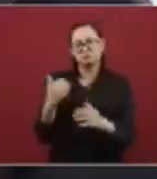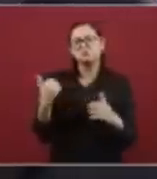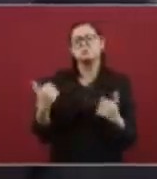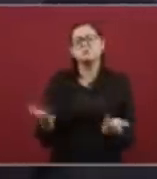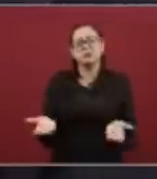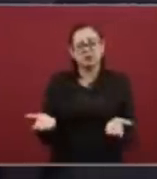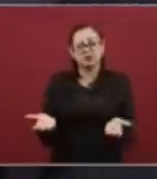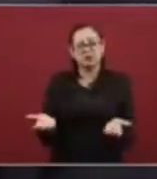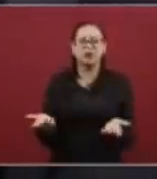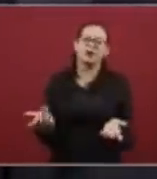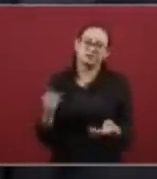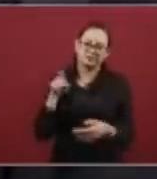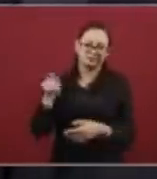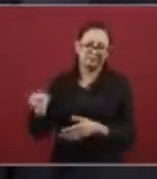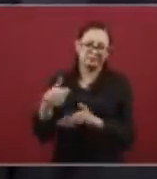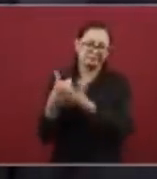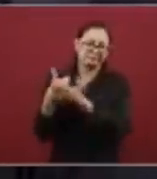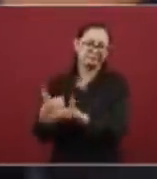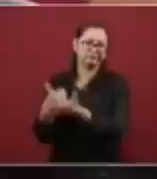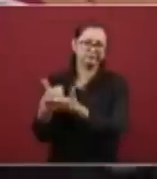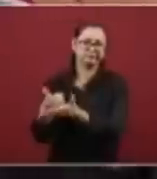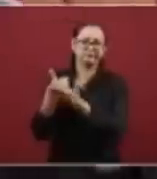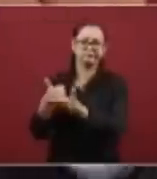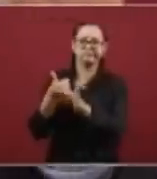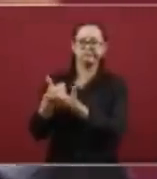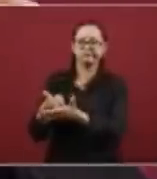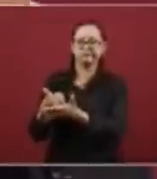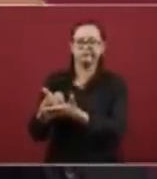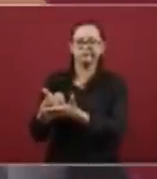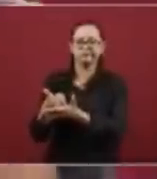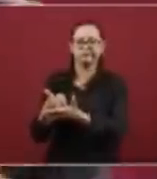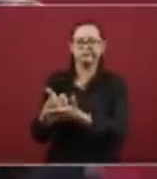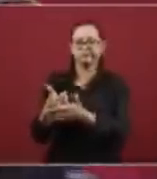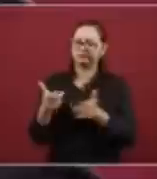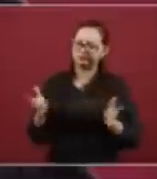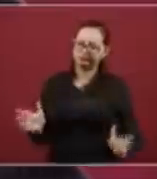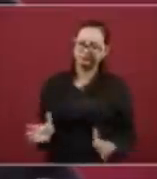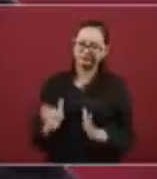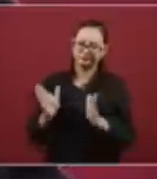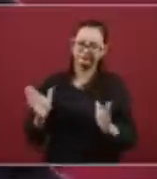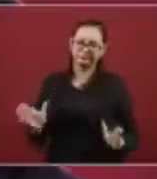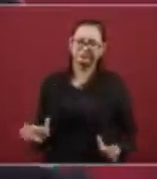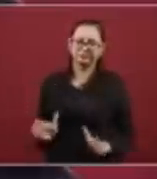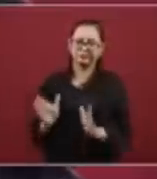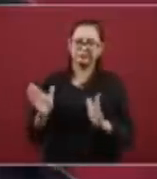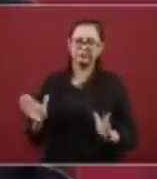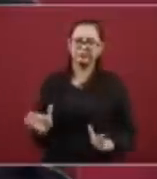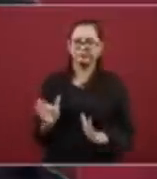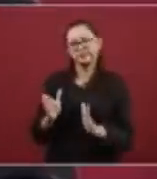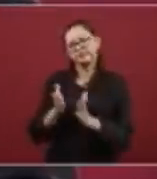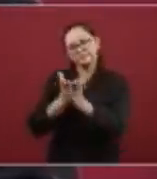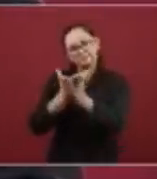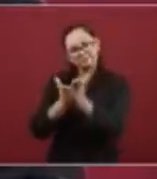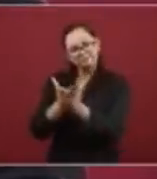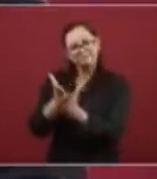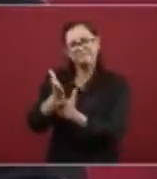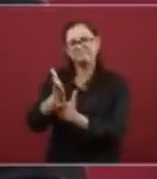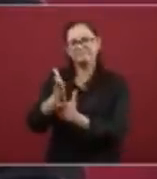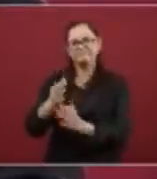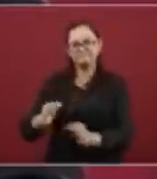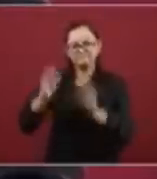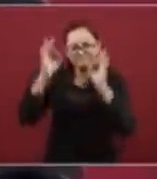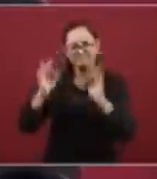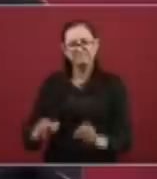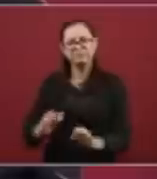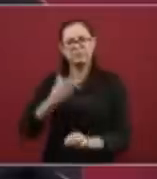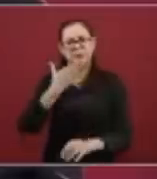te ayudes y te encamines por el sendero del bien,